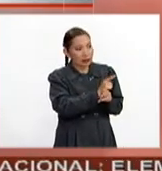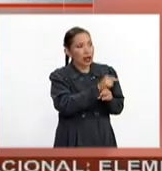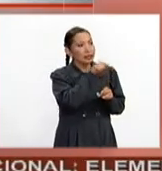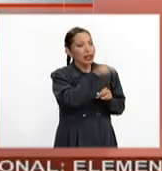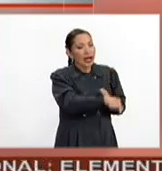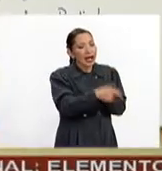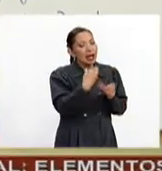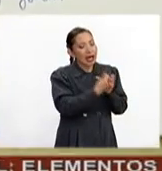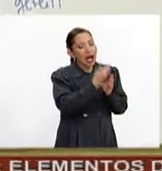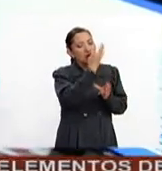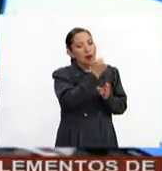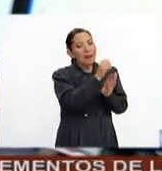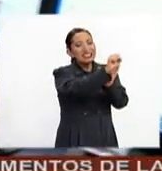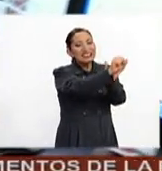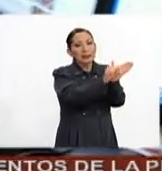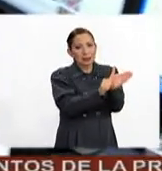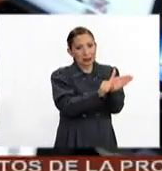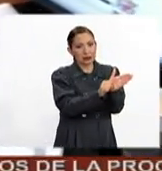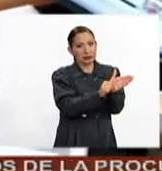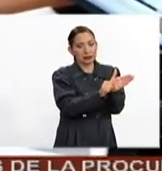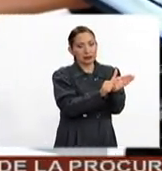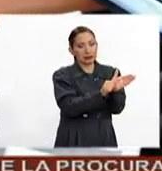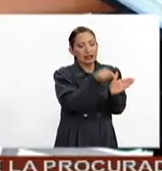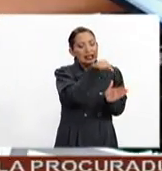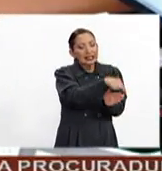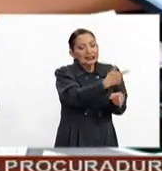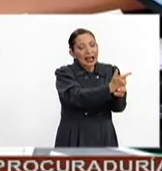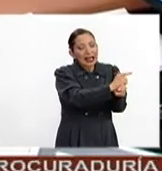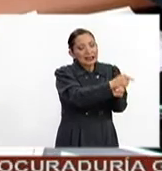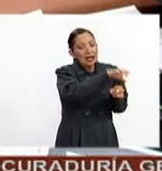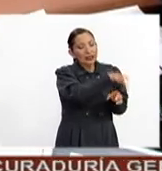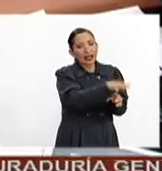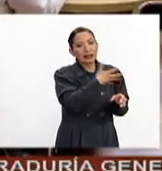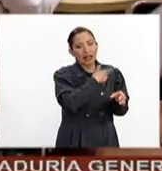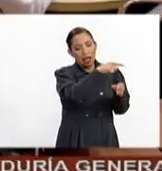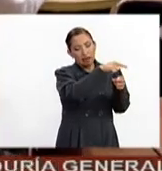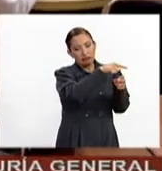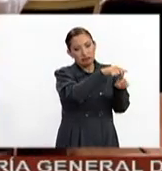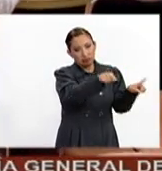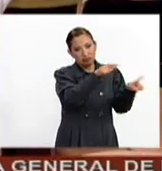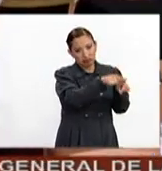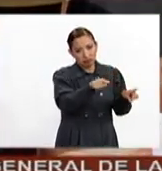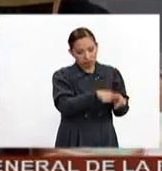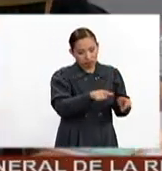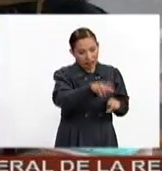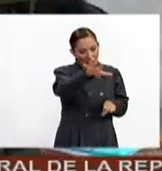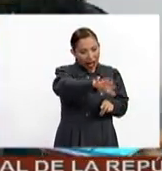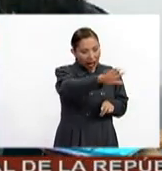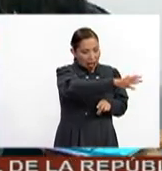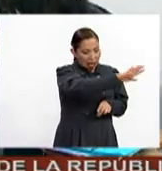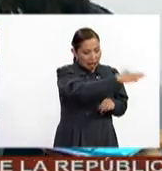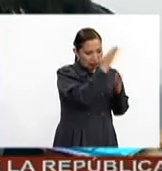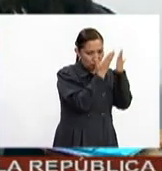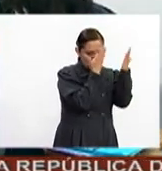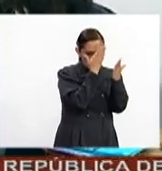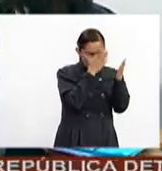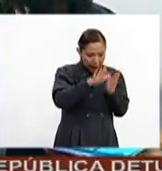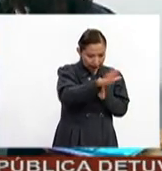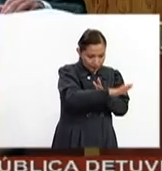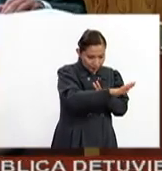se cursa en 9 semestres. Y es una licenciatura que tiene varios áreas de estudio,